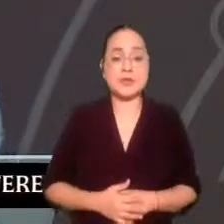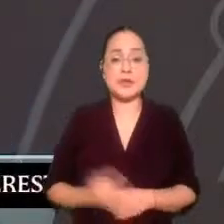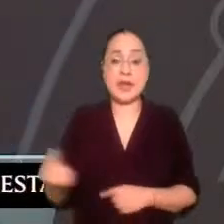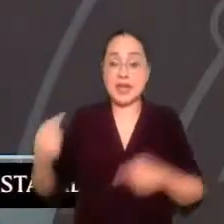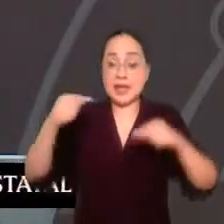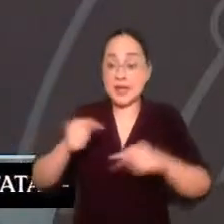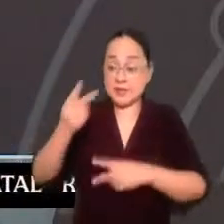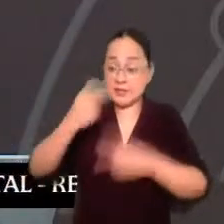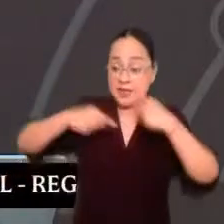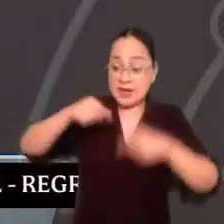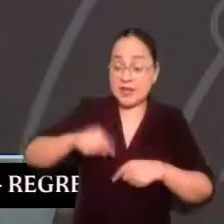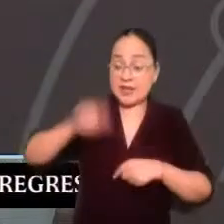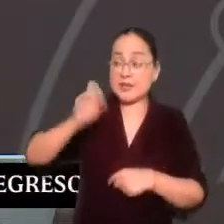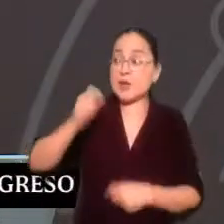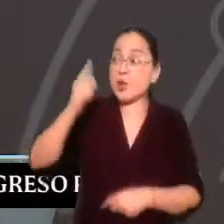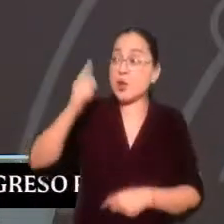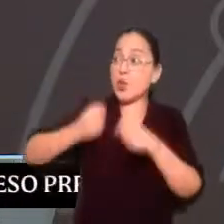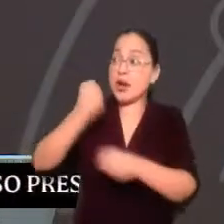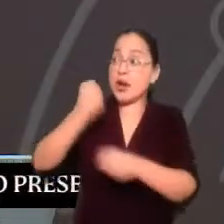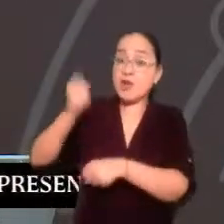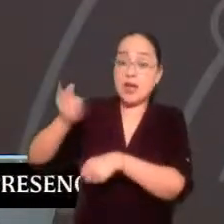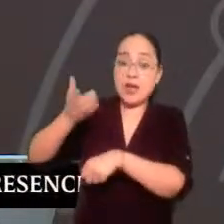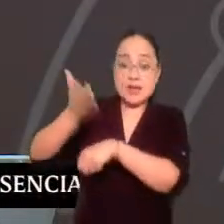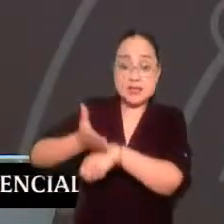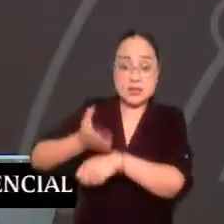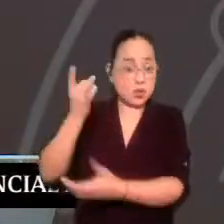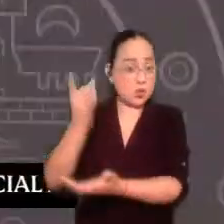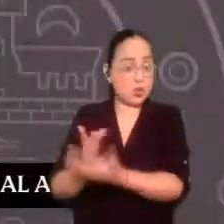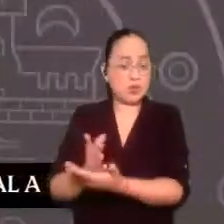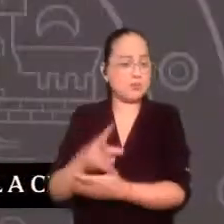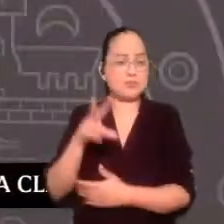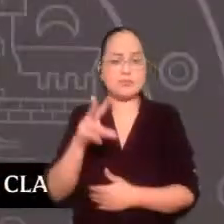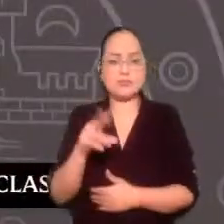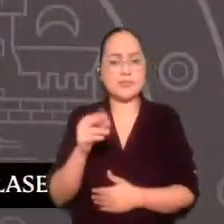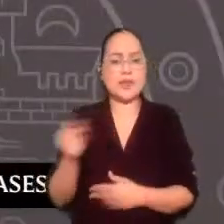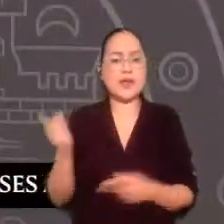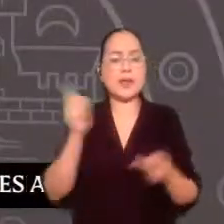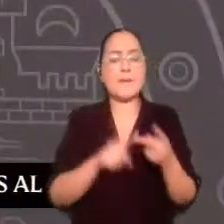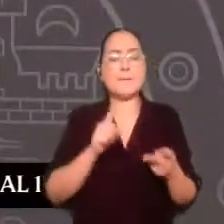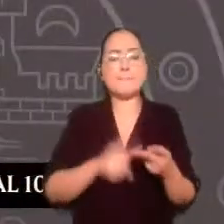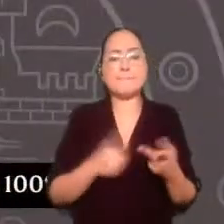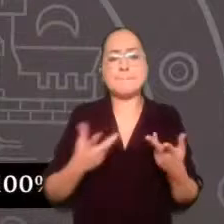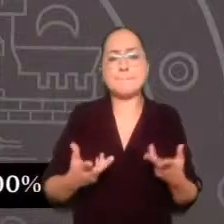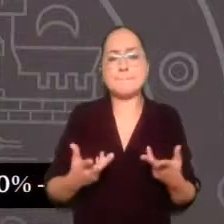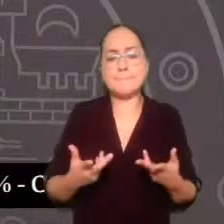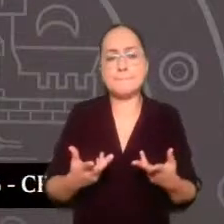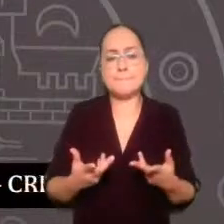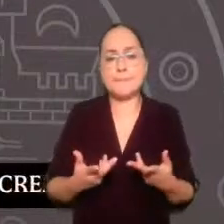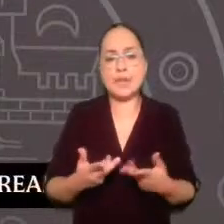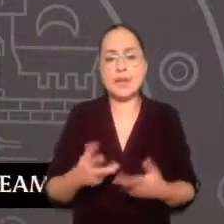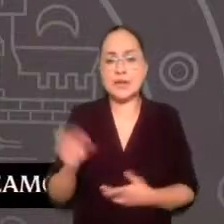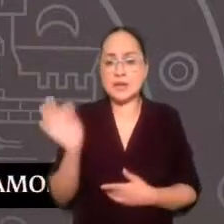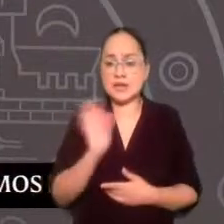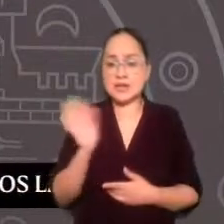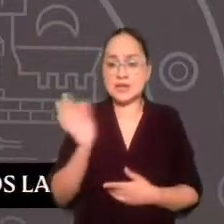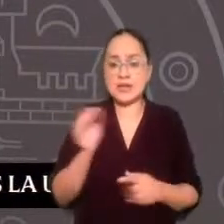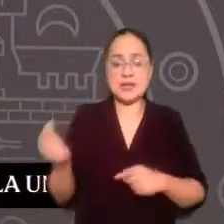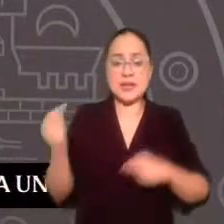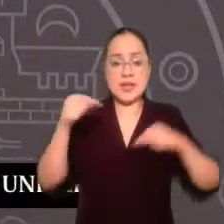los quieren 1 año. Es la primera cuestión. La segunda es ese, cuáles son las condiciones